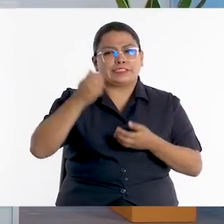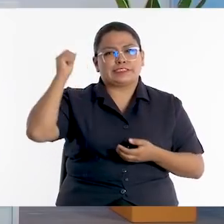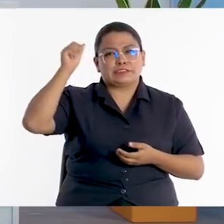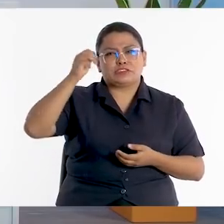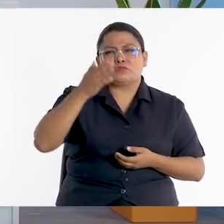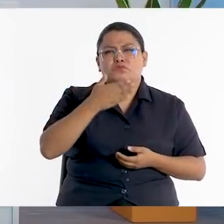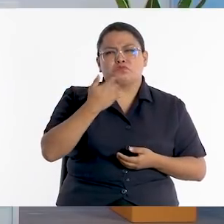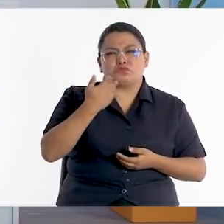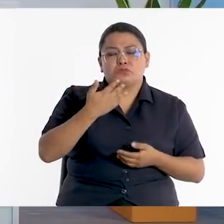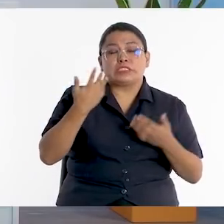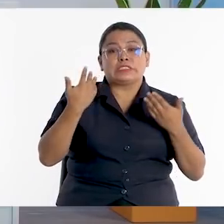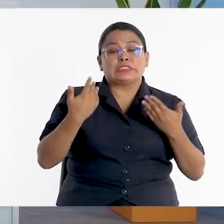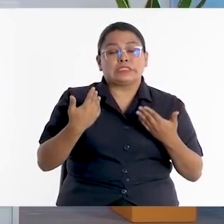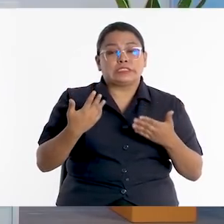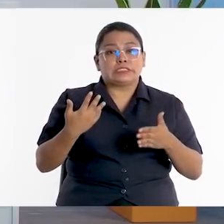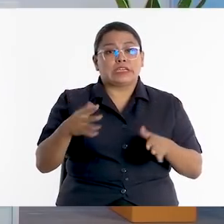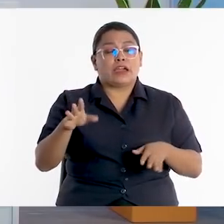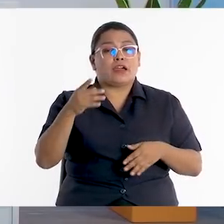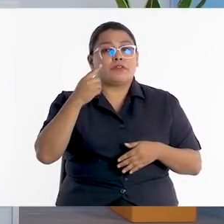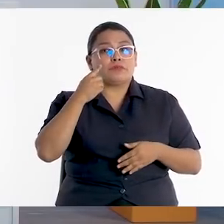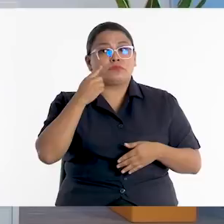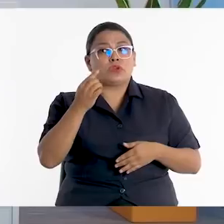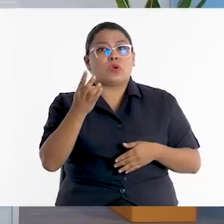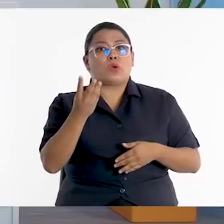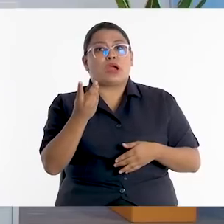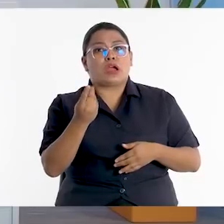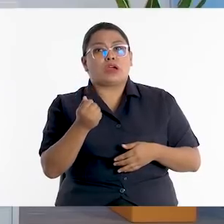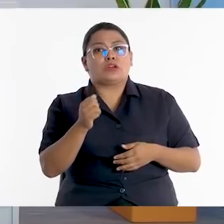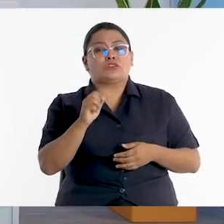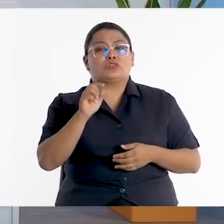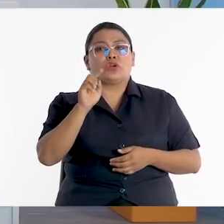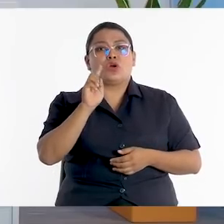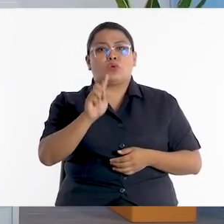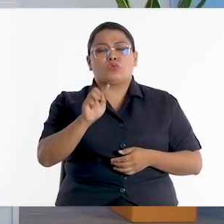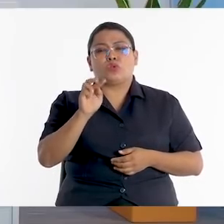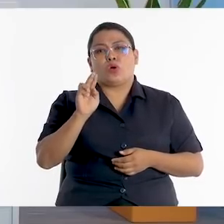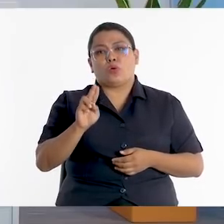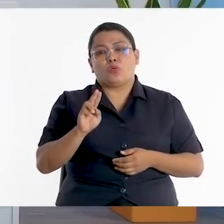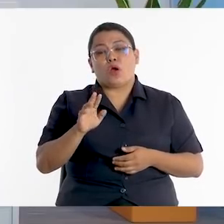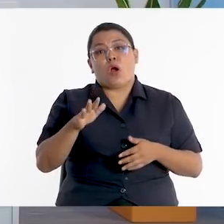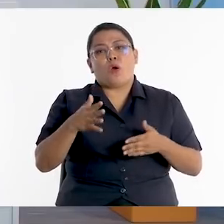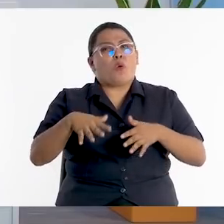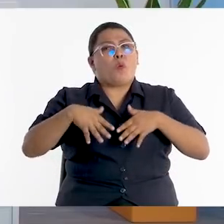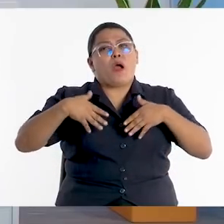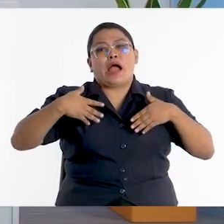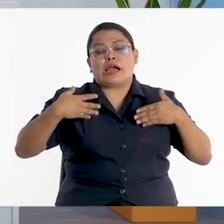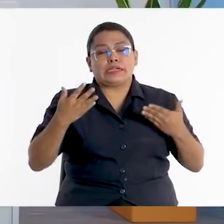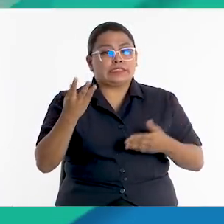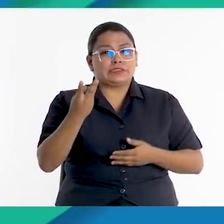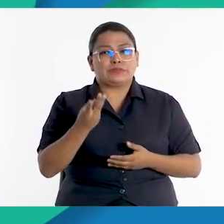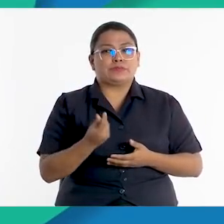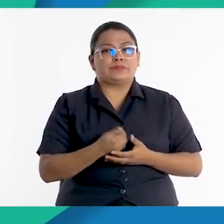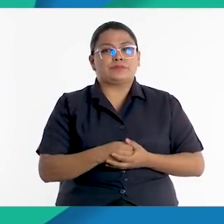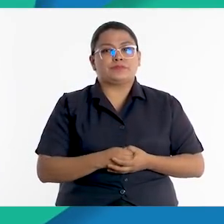sucede cuando ya no buscamos cuánto le corresponde a una unidad, sino a cualquier otro valor?